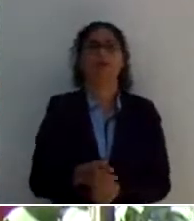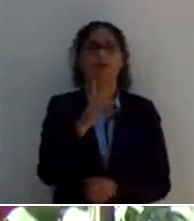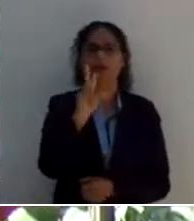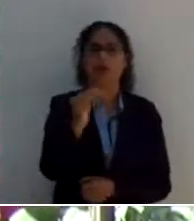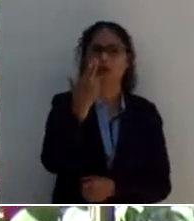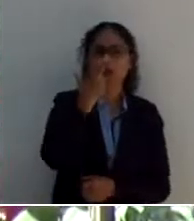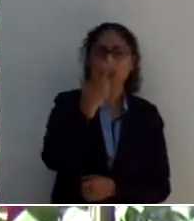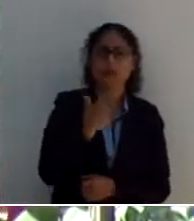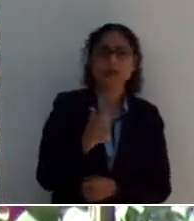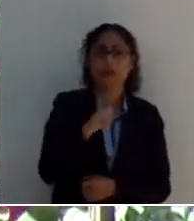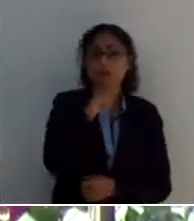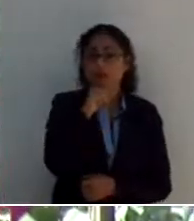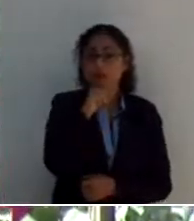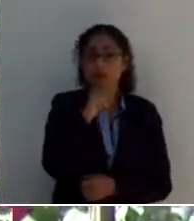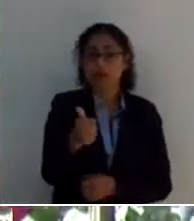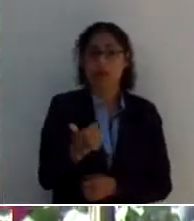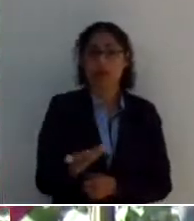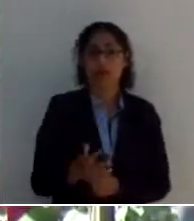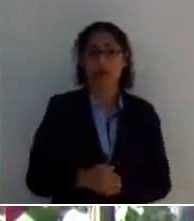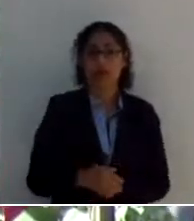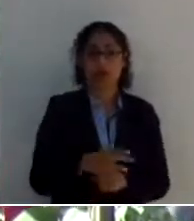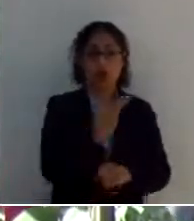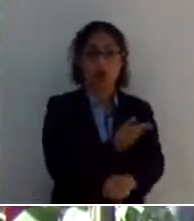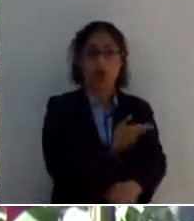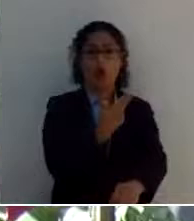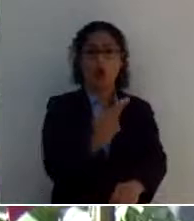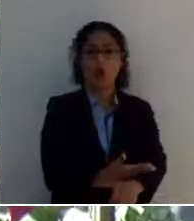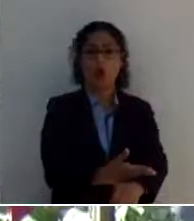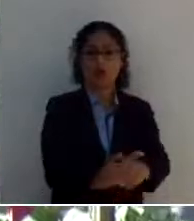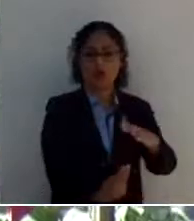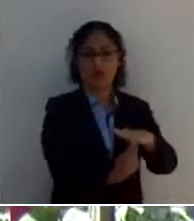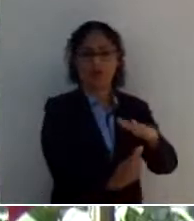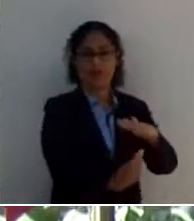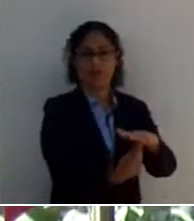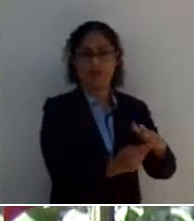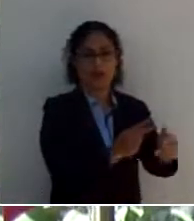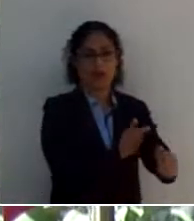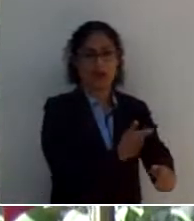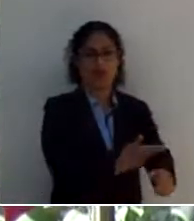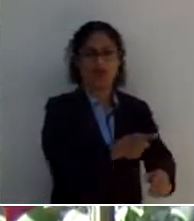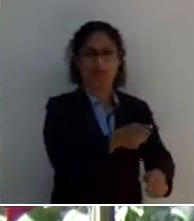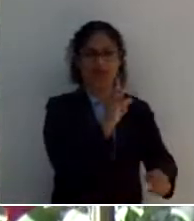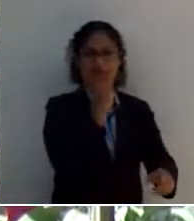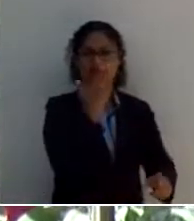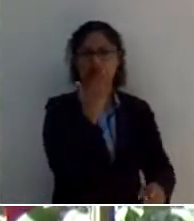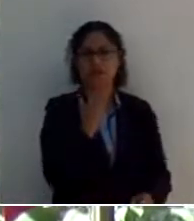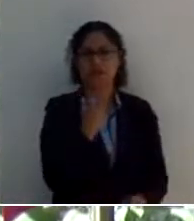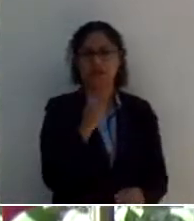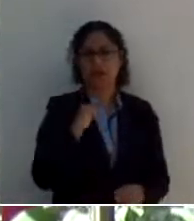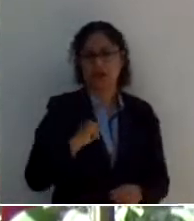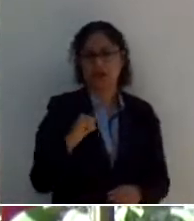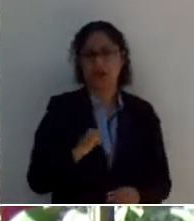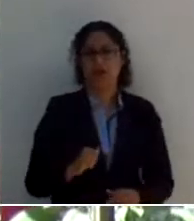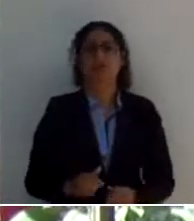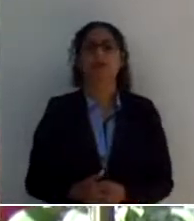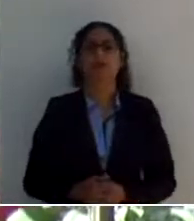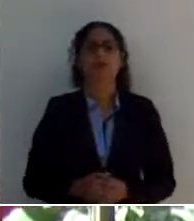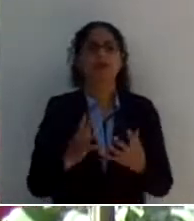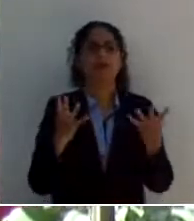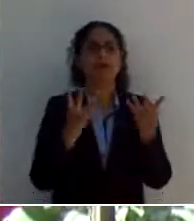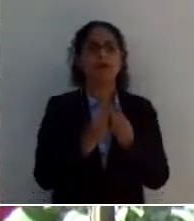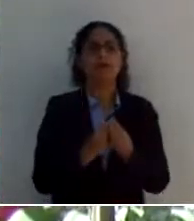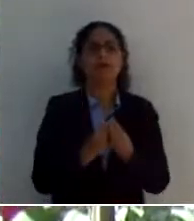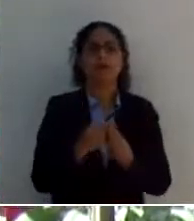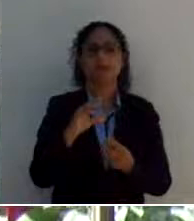funcionaba ni siquiera la comisión de honor al interior de la corporación policial. Junto con